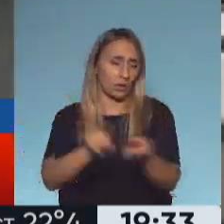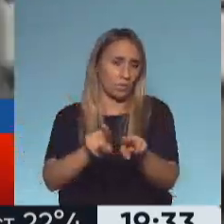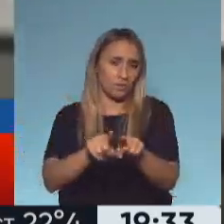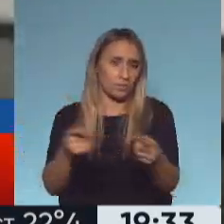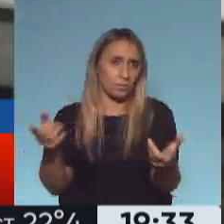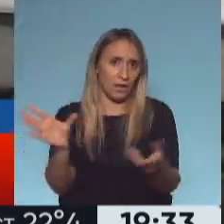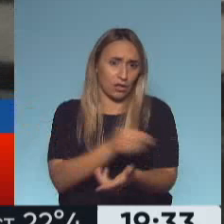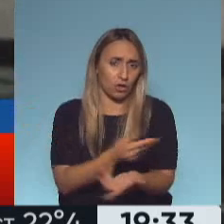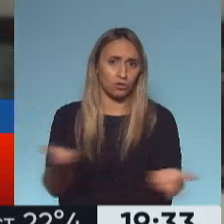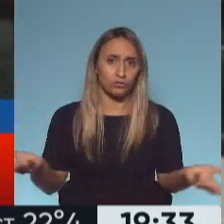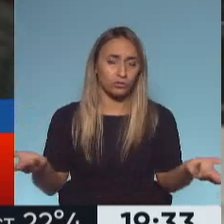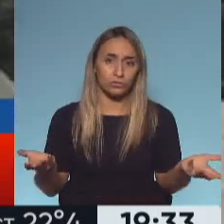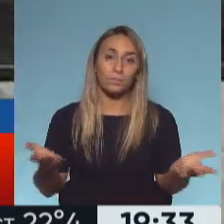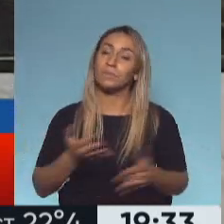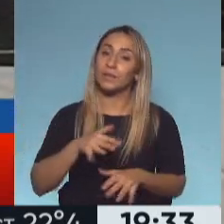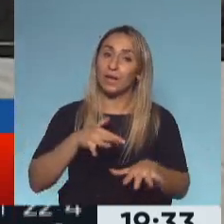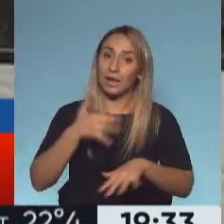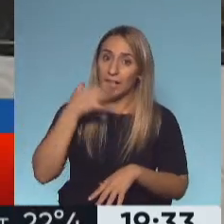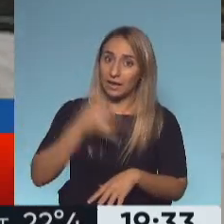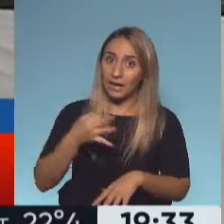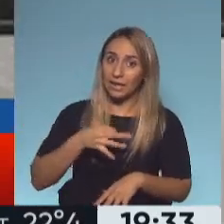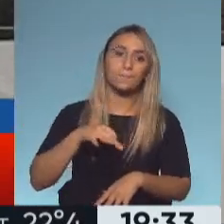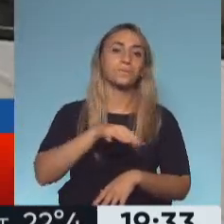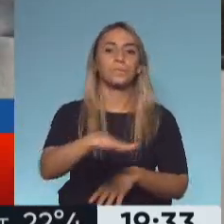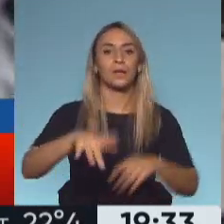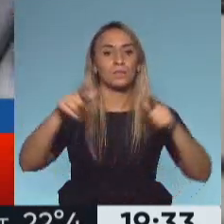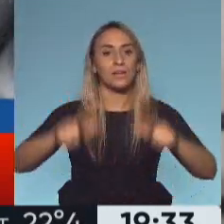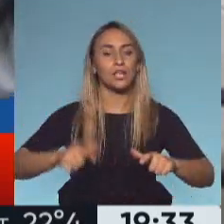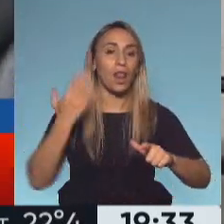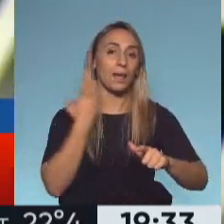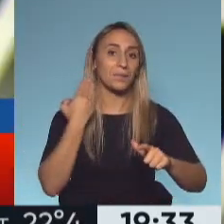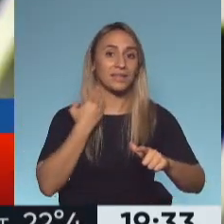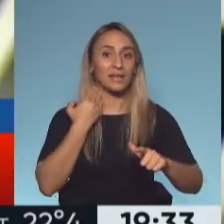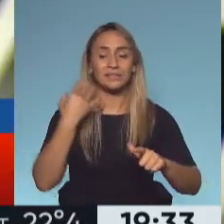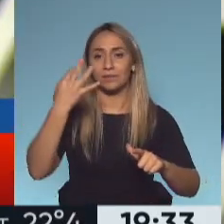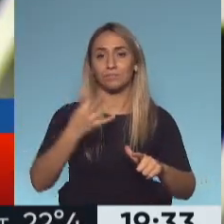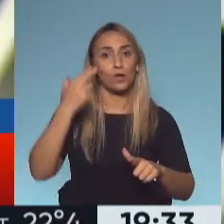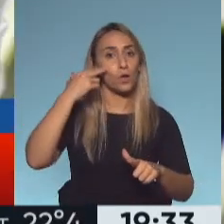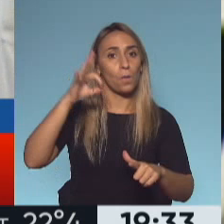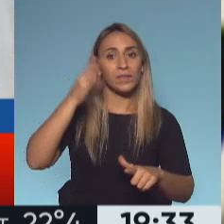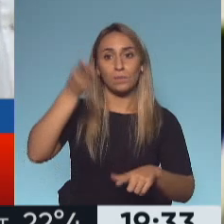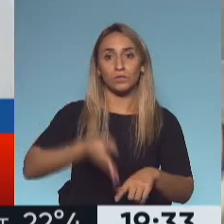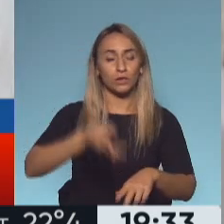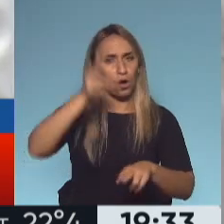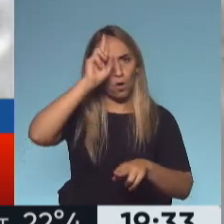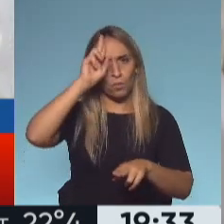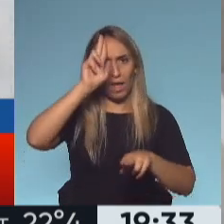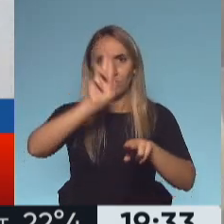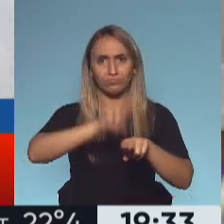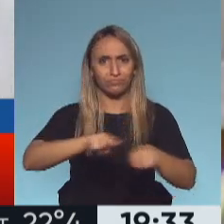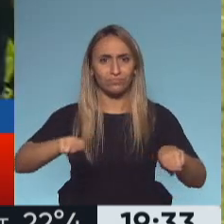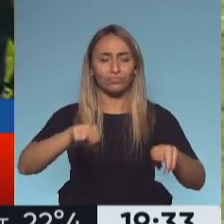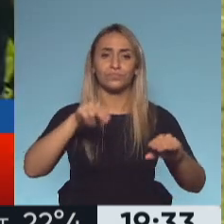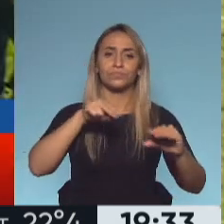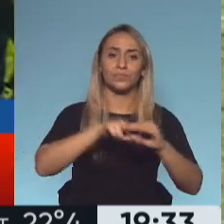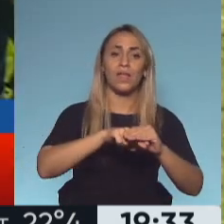para todos. La realidad es que La Matanza hoy tiene un 90% de ocupación en el